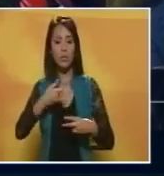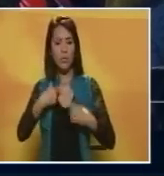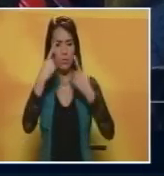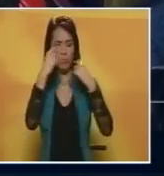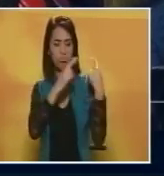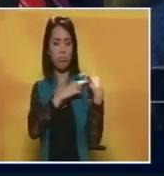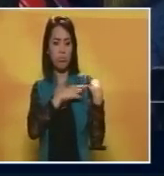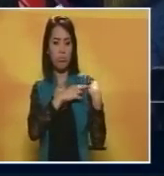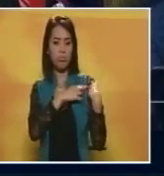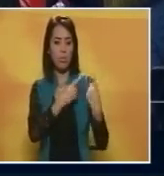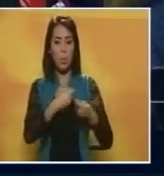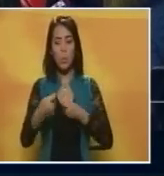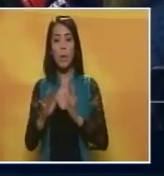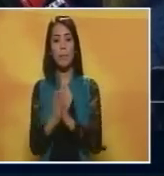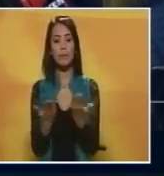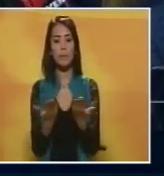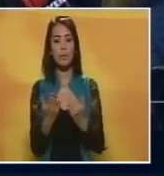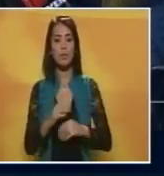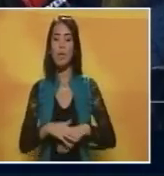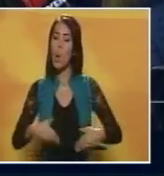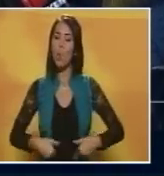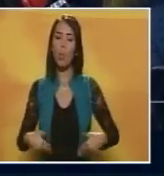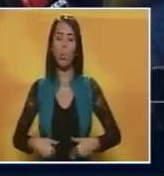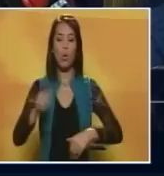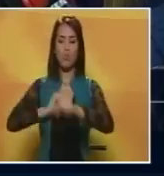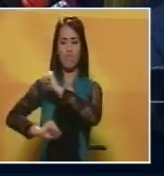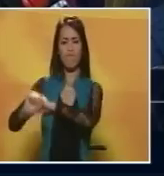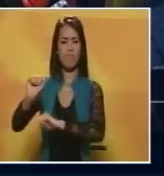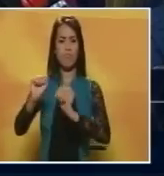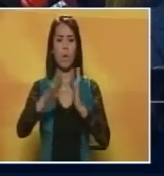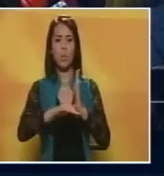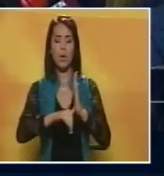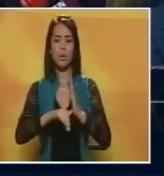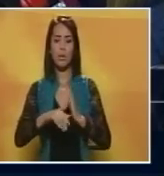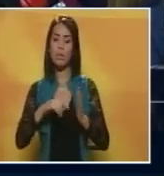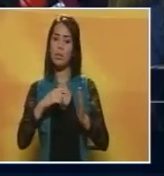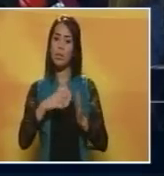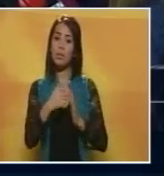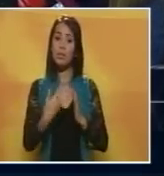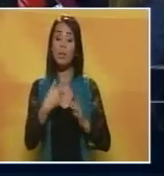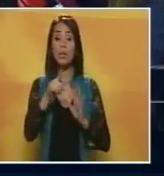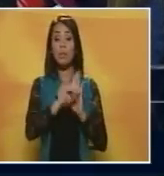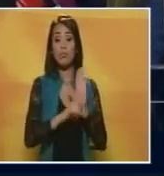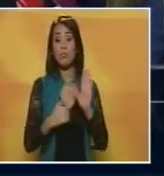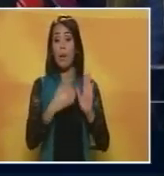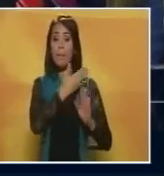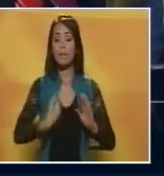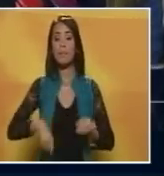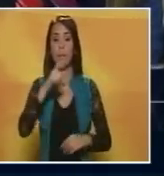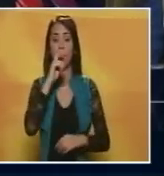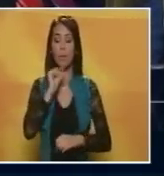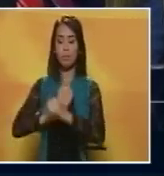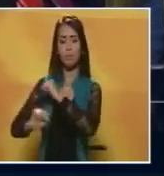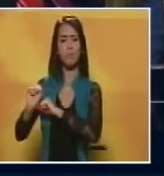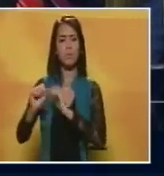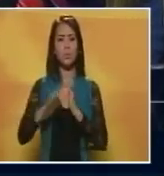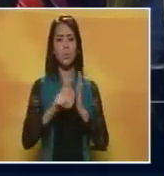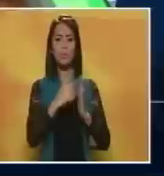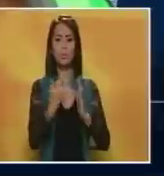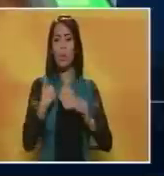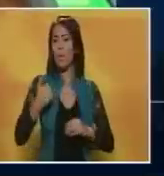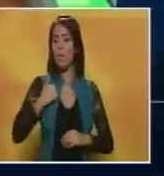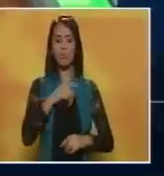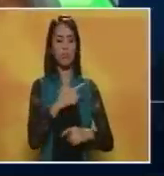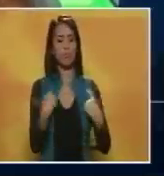labor que me han ido haciendo nosotros en la lucha contra la corrupción es un lineamiento del presidente nicolás maduro luchar contra la corrupción esté donde